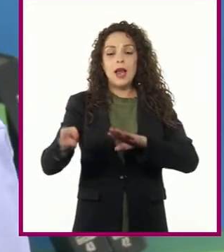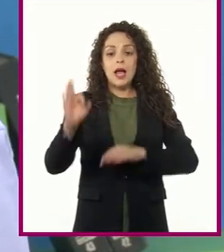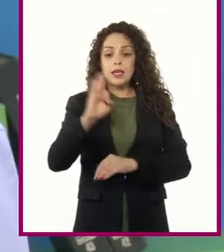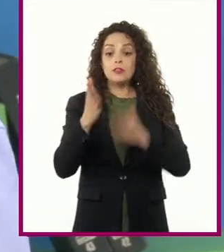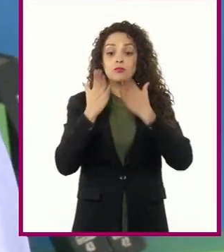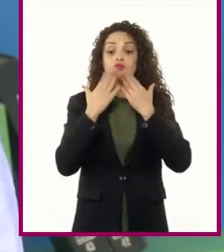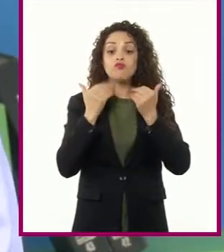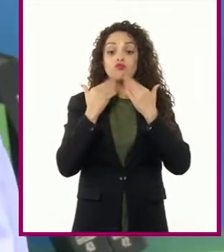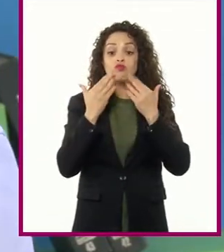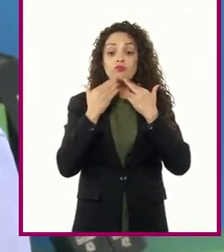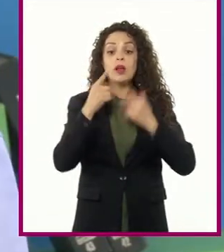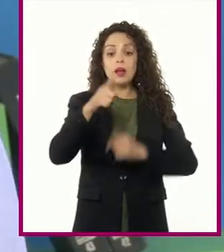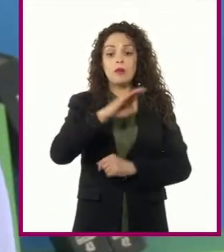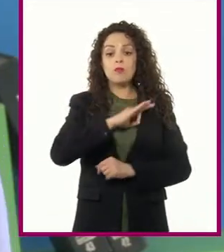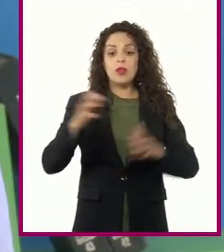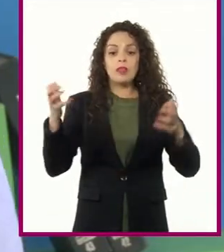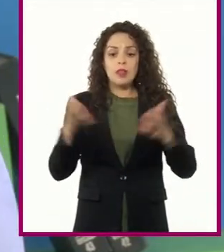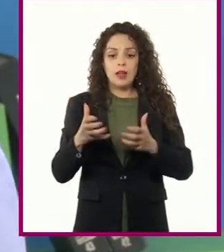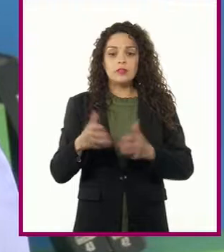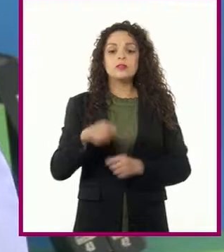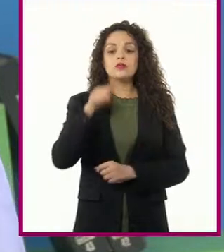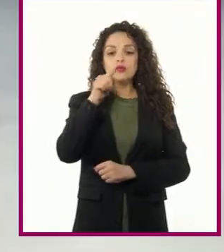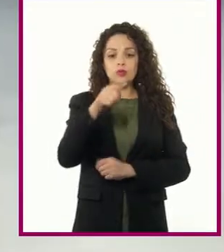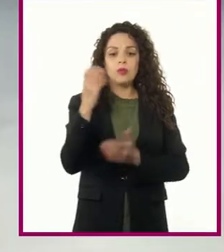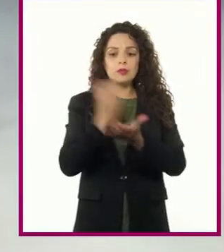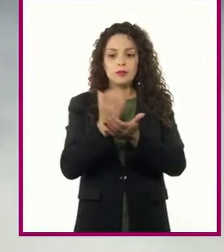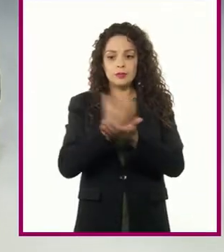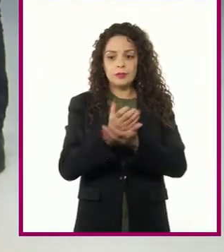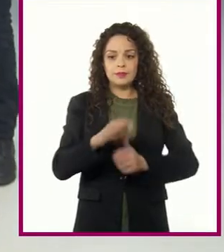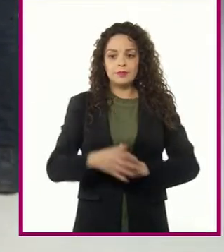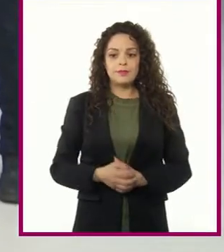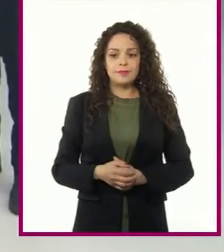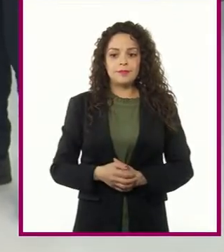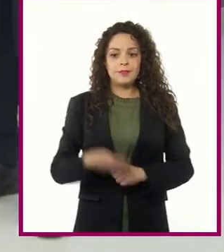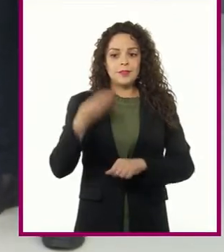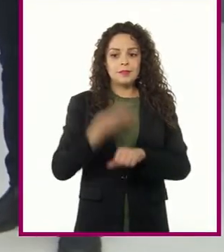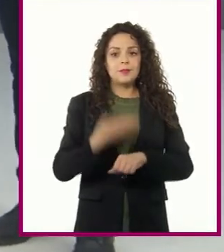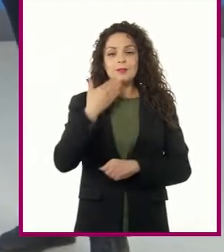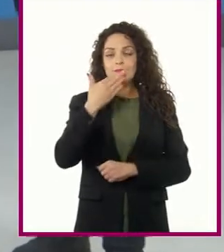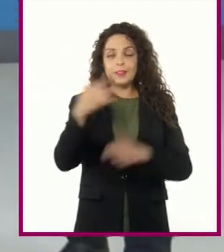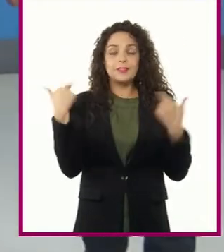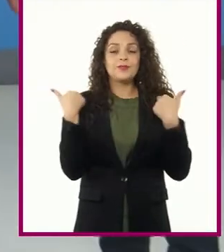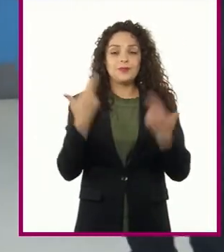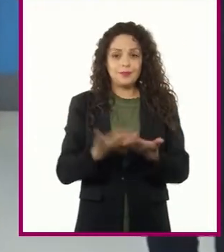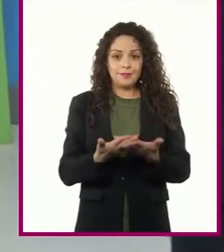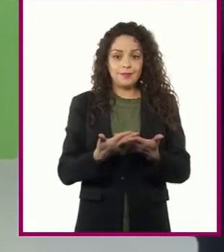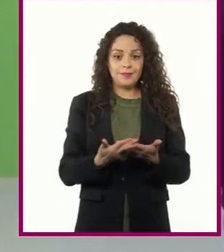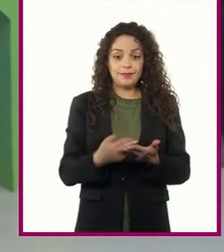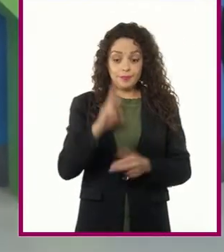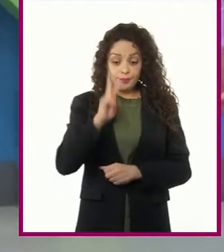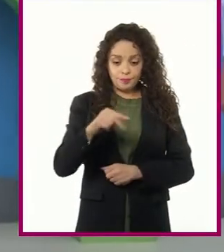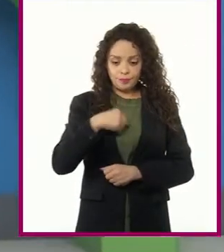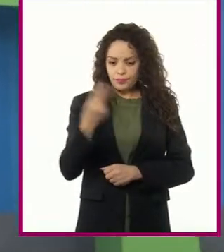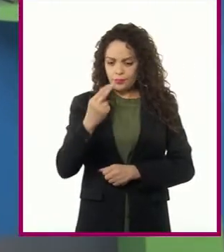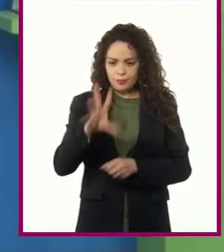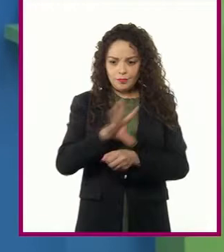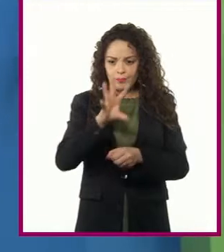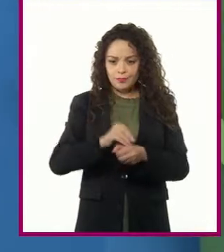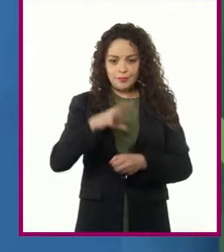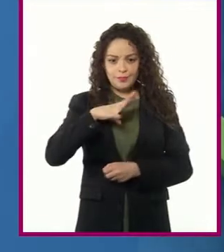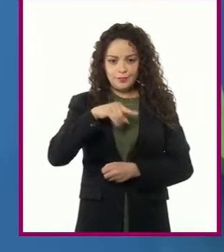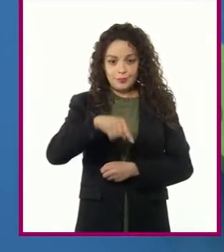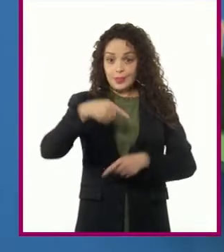hojas blancas, lo pueden realizar en su libreta. Muy bien, profesor. Aquí tengo lo necesario.